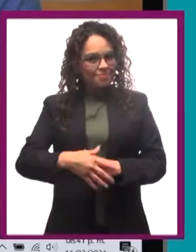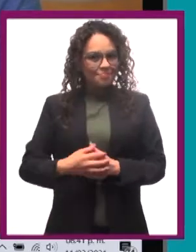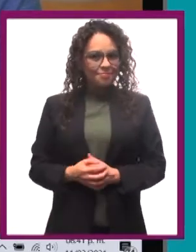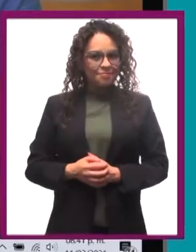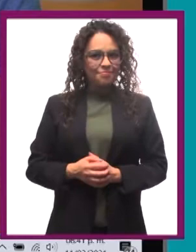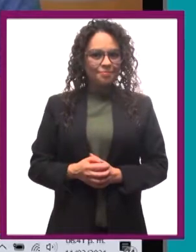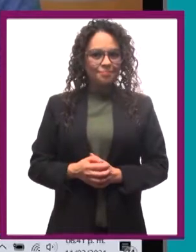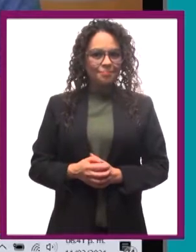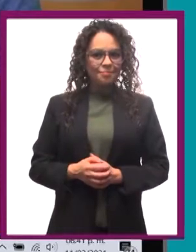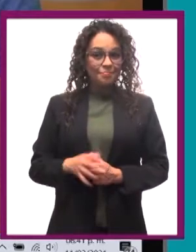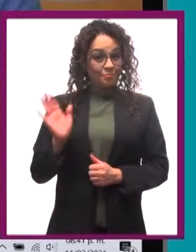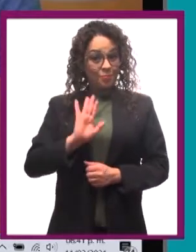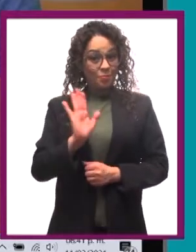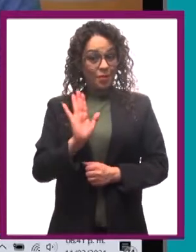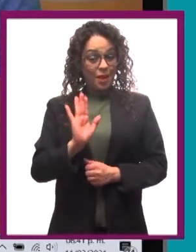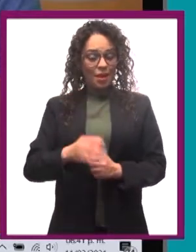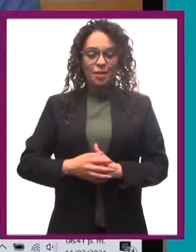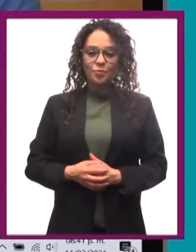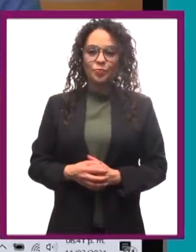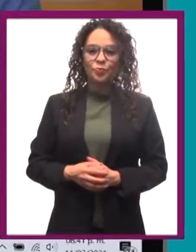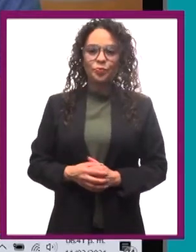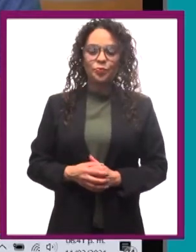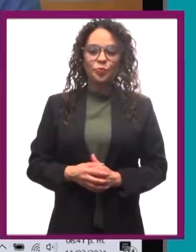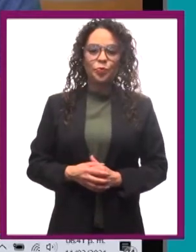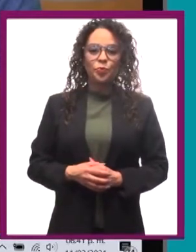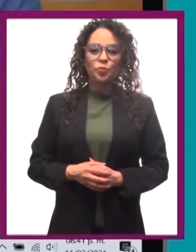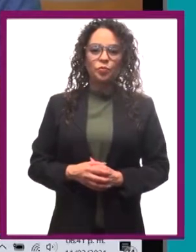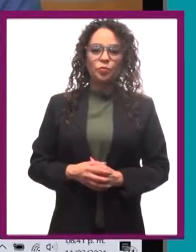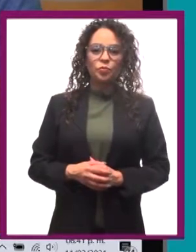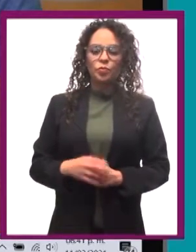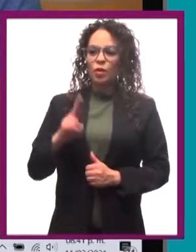Ok. Sale. Bye.